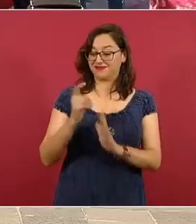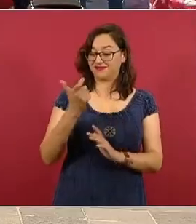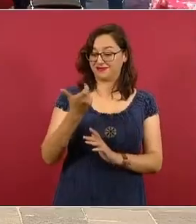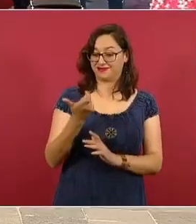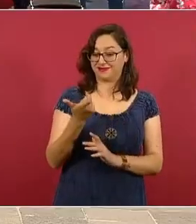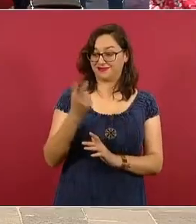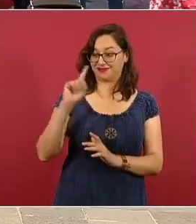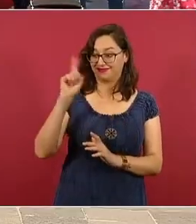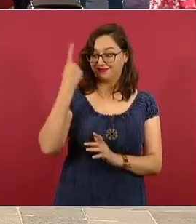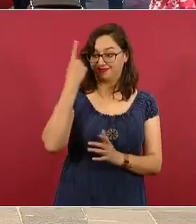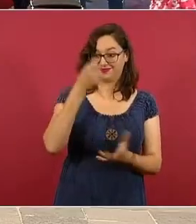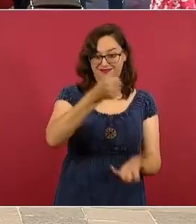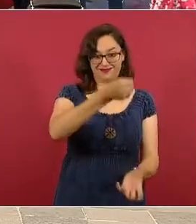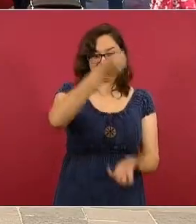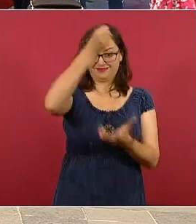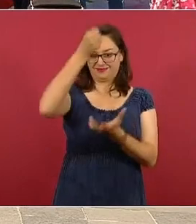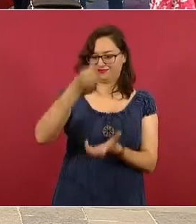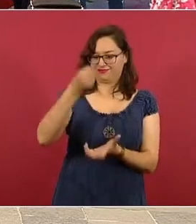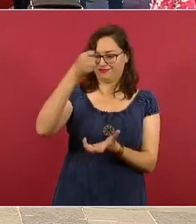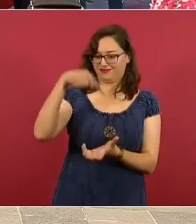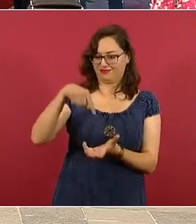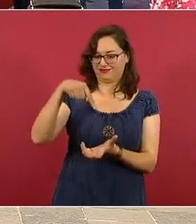vamos a terminar de